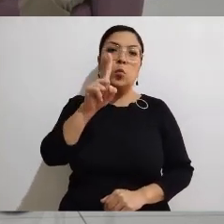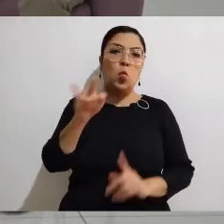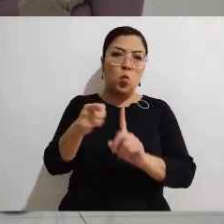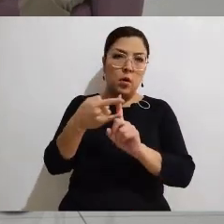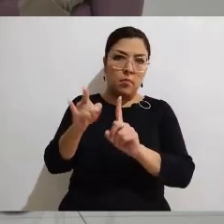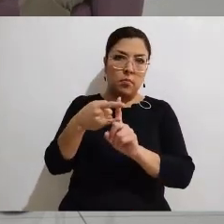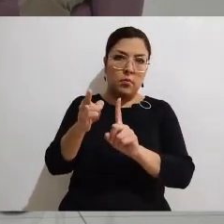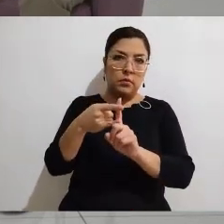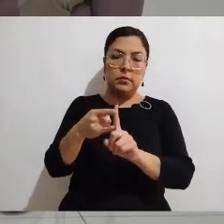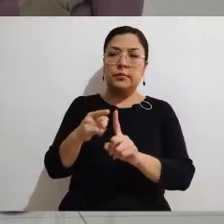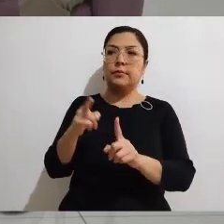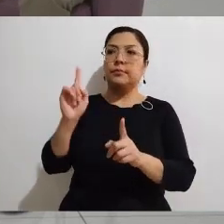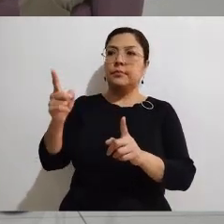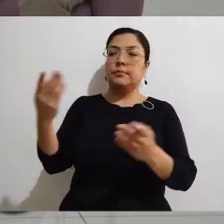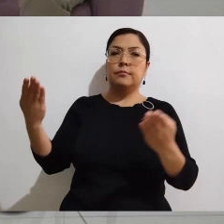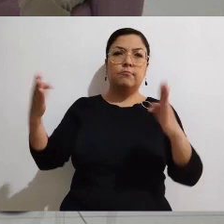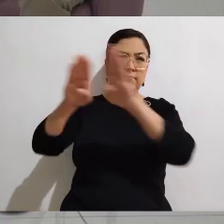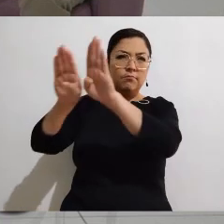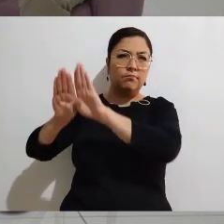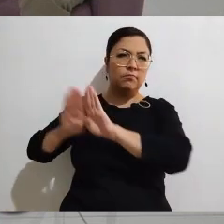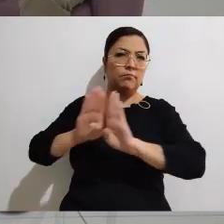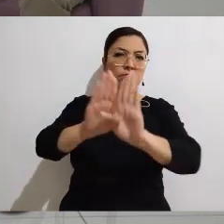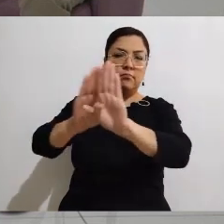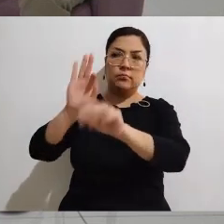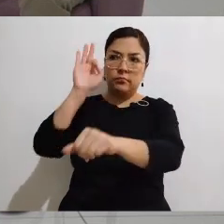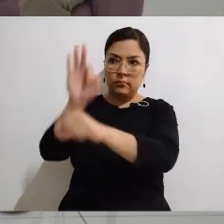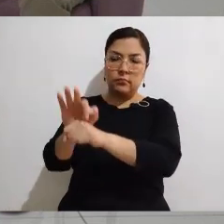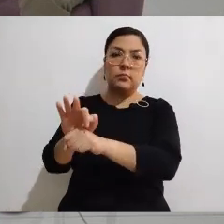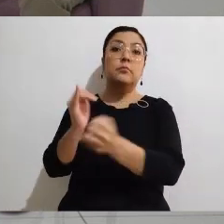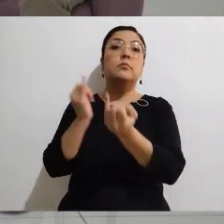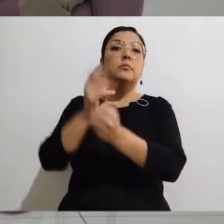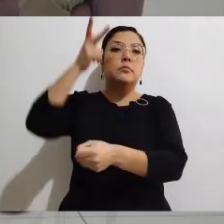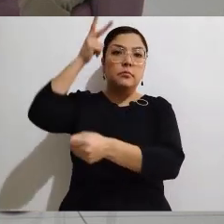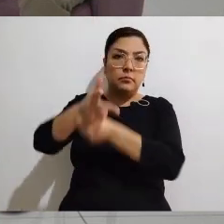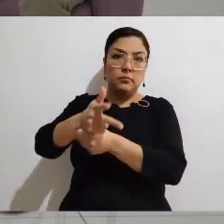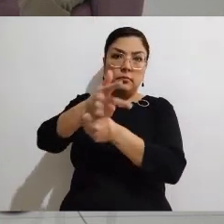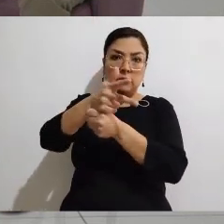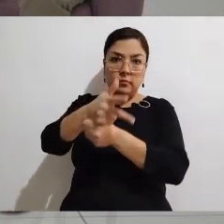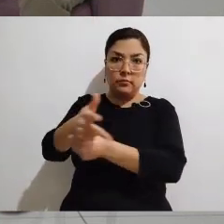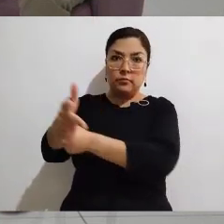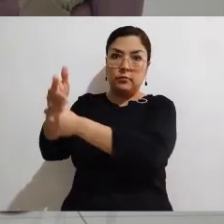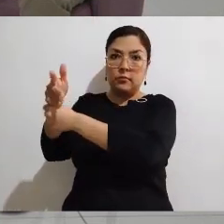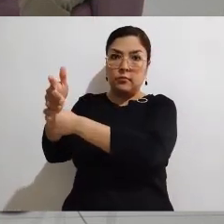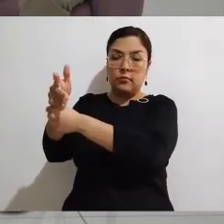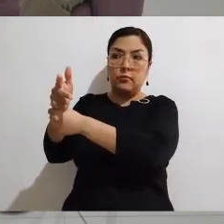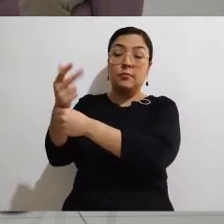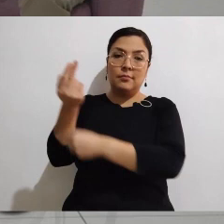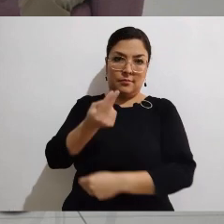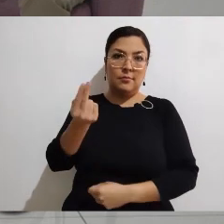puerta, debemos inclusive instalarle por ahí cámaras para que pueda darle seguimiento cualquier persona,